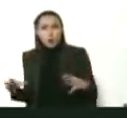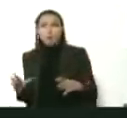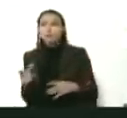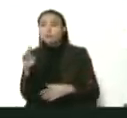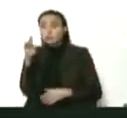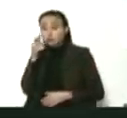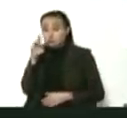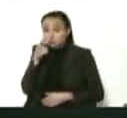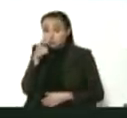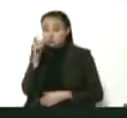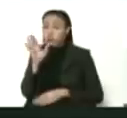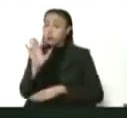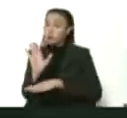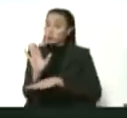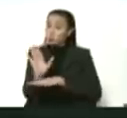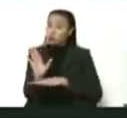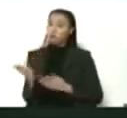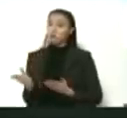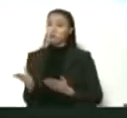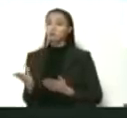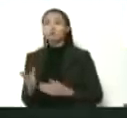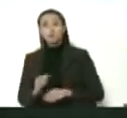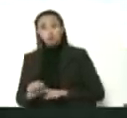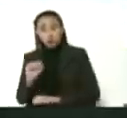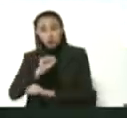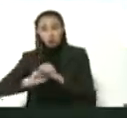vigilada, protegida, de bioseguridad.